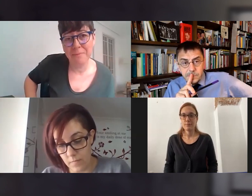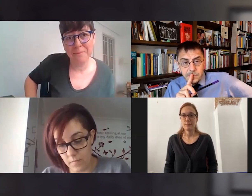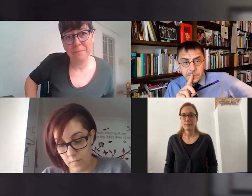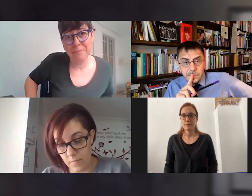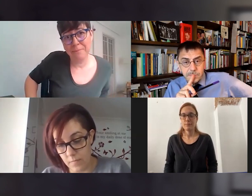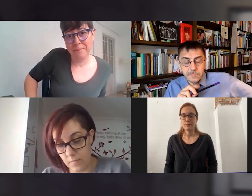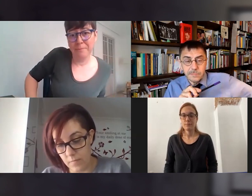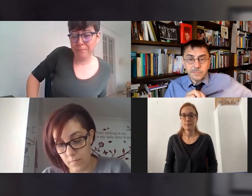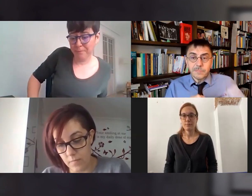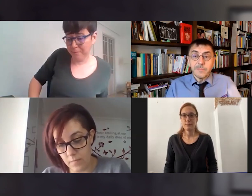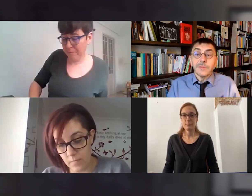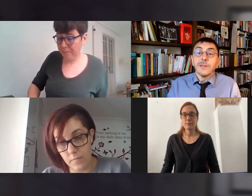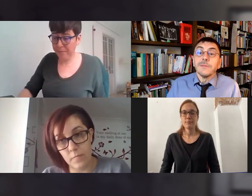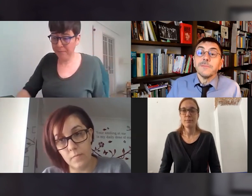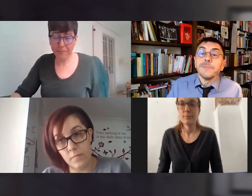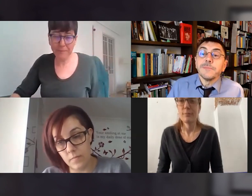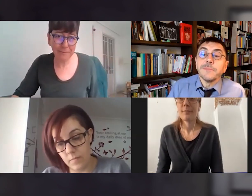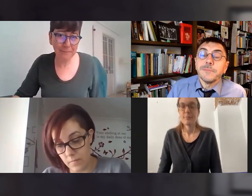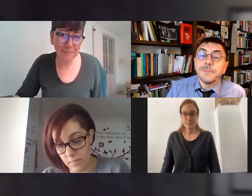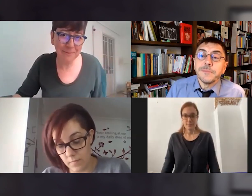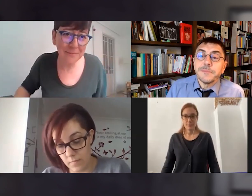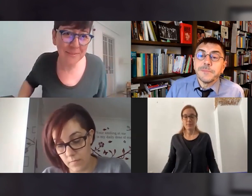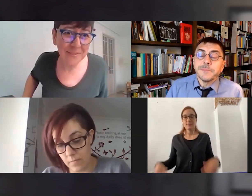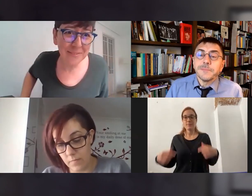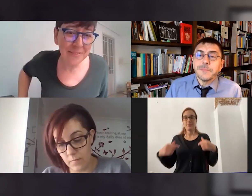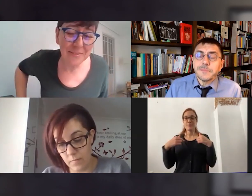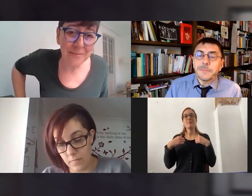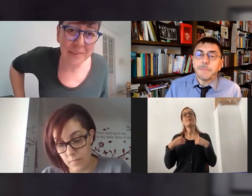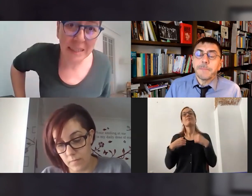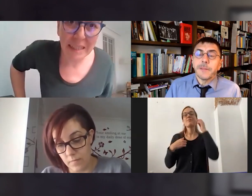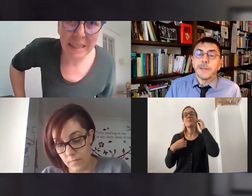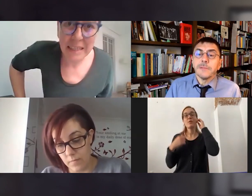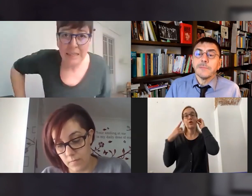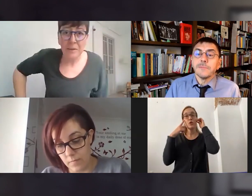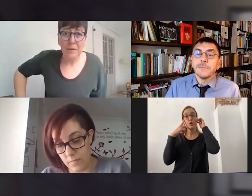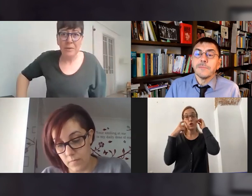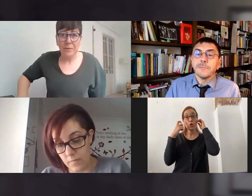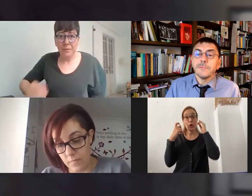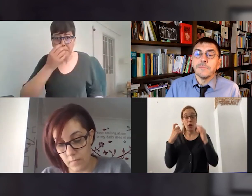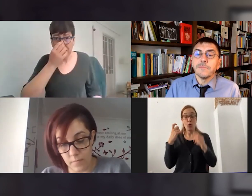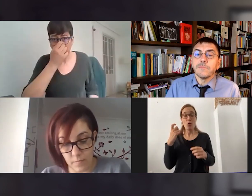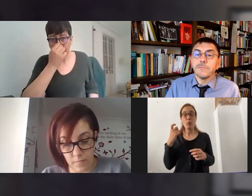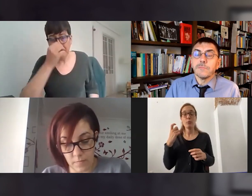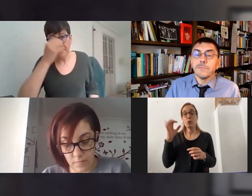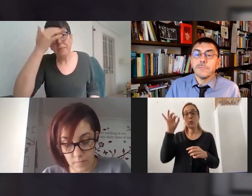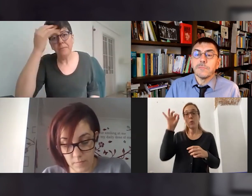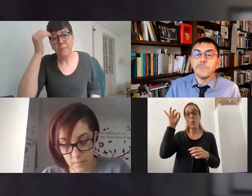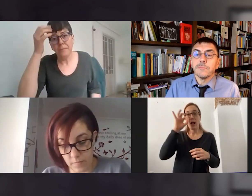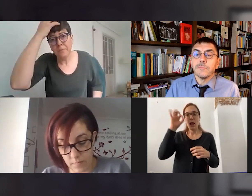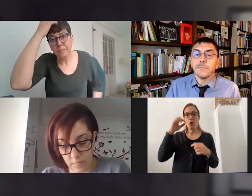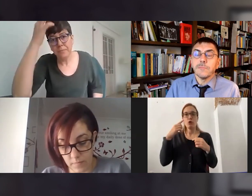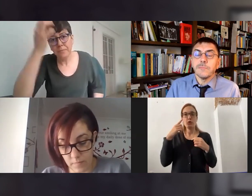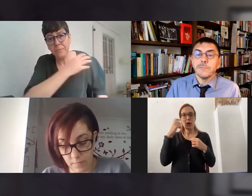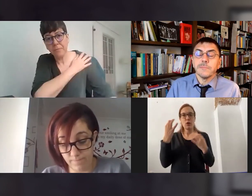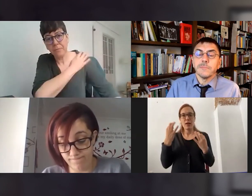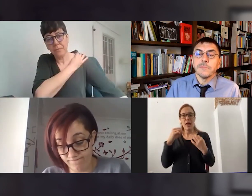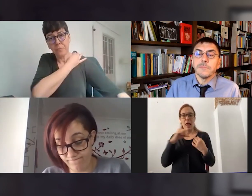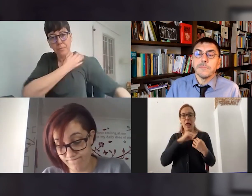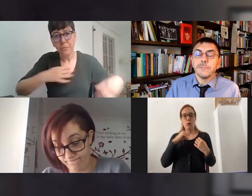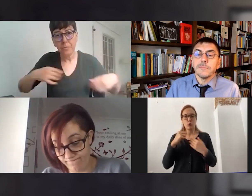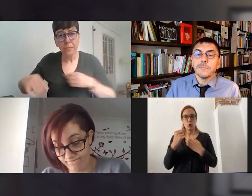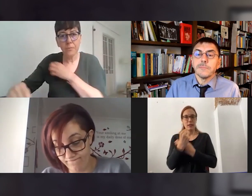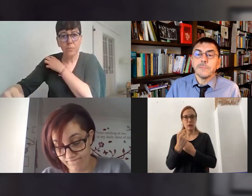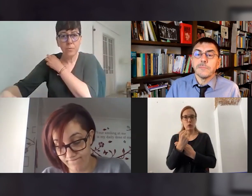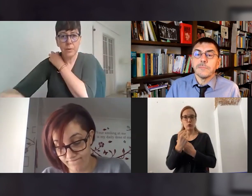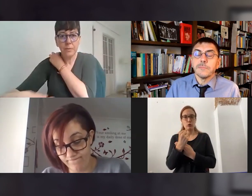real. Pues yo creo, Juan Carlos, que hay que ser autocríticos, no se escribe lo suficiente. Creo